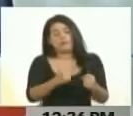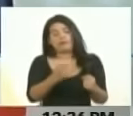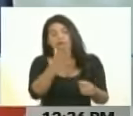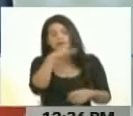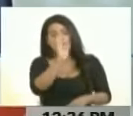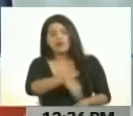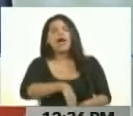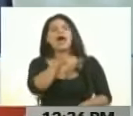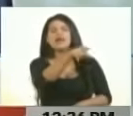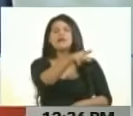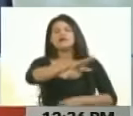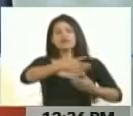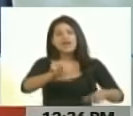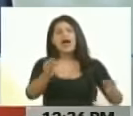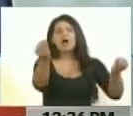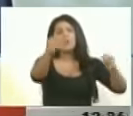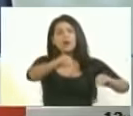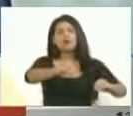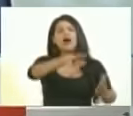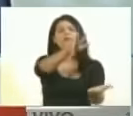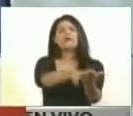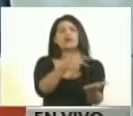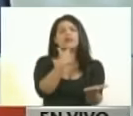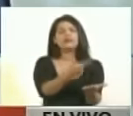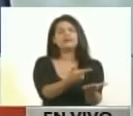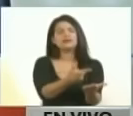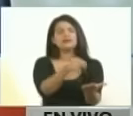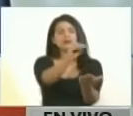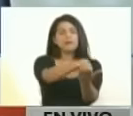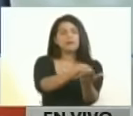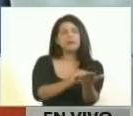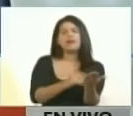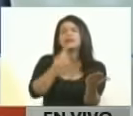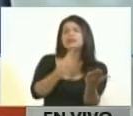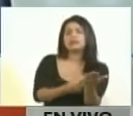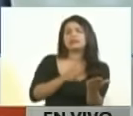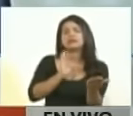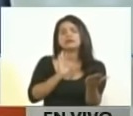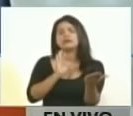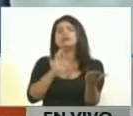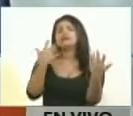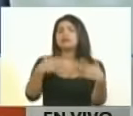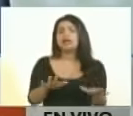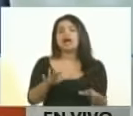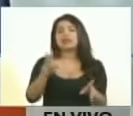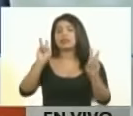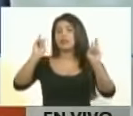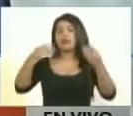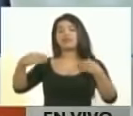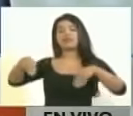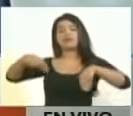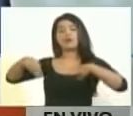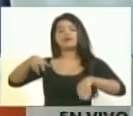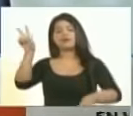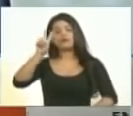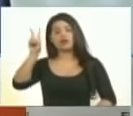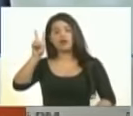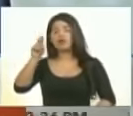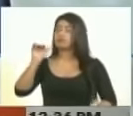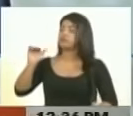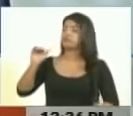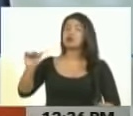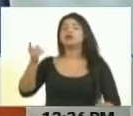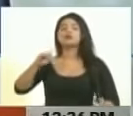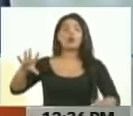se aprobó un acuerdo para llamar a la diplomacia venezolana que cesara en la